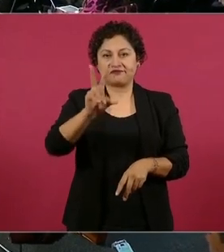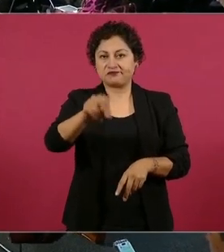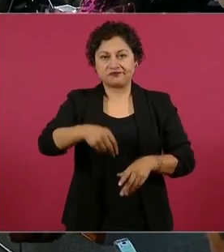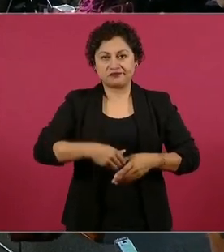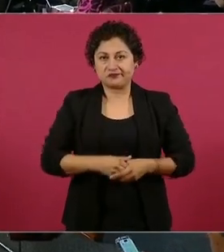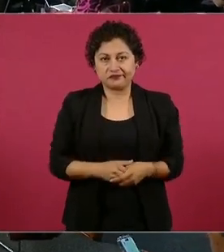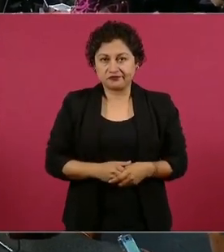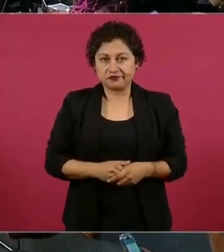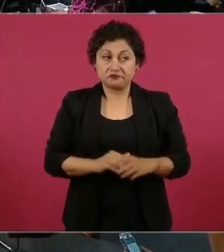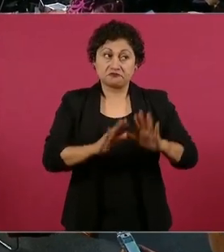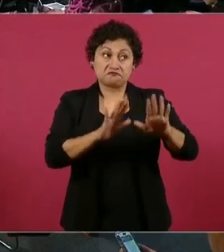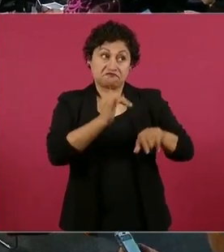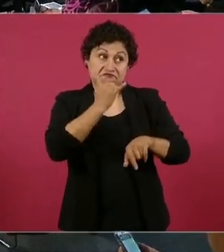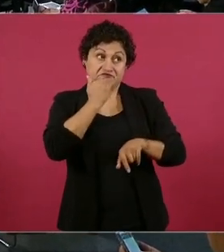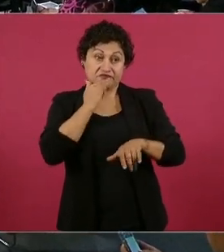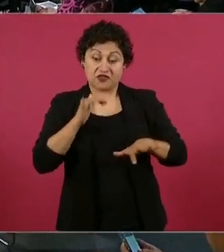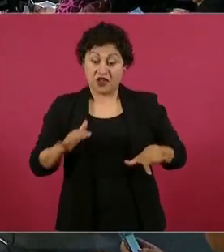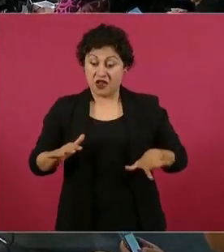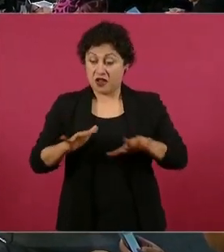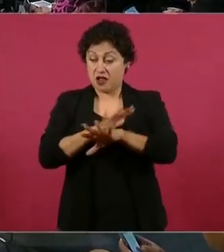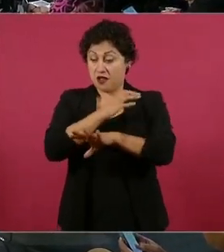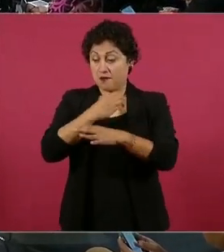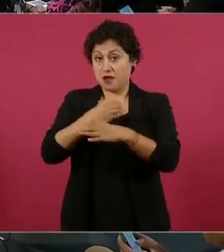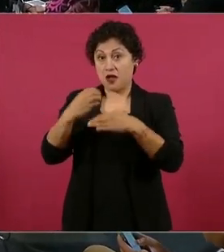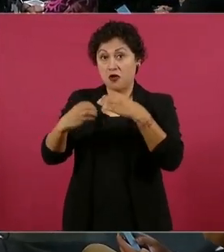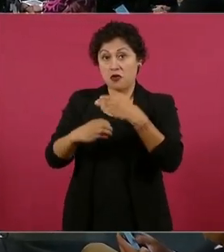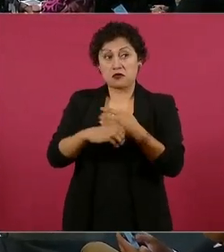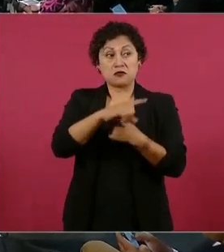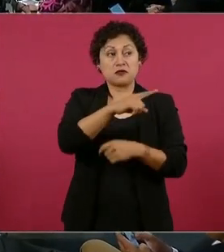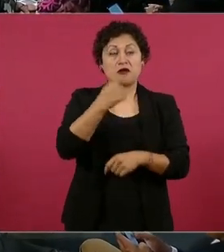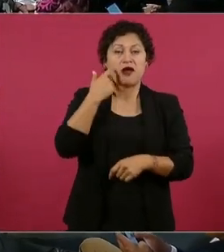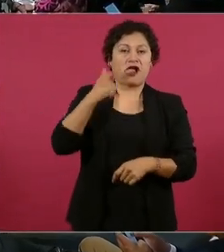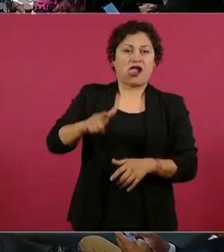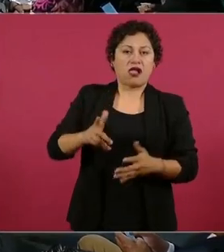los nuevos reacomodos. Entonces, la gente